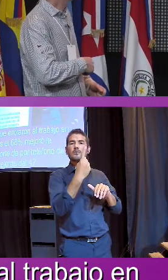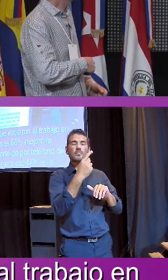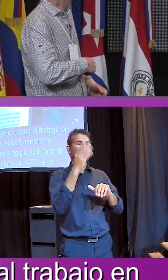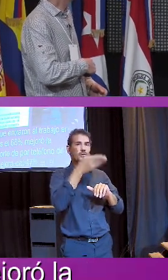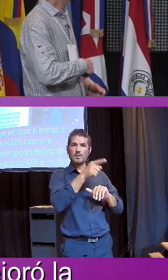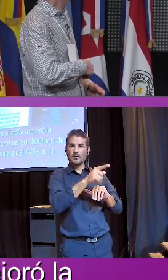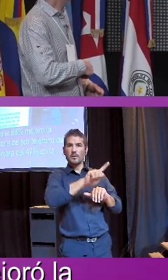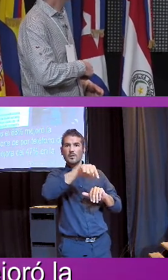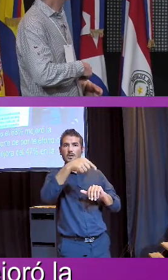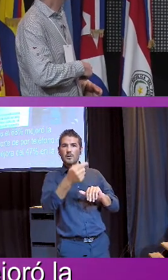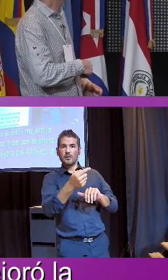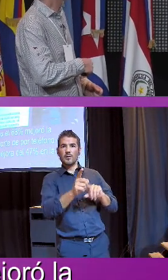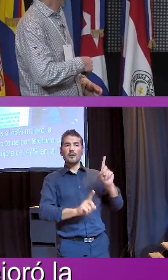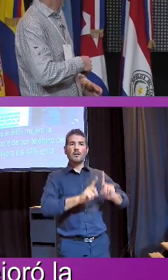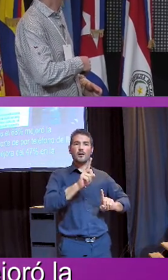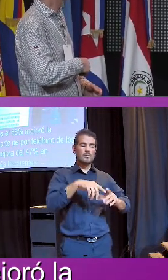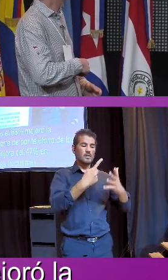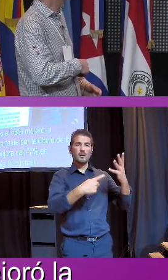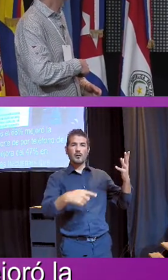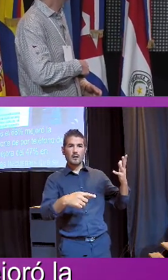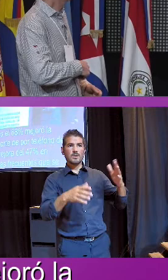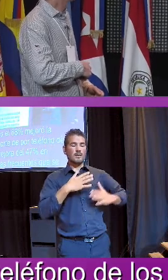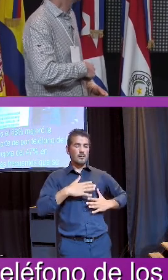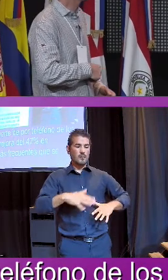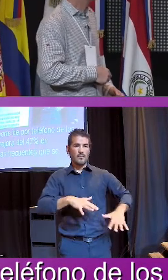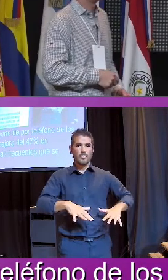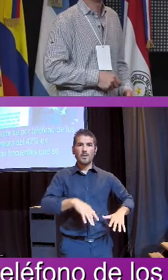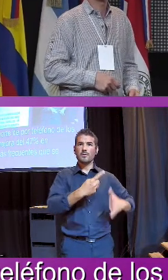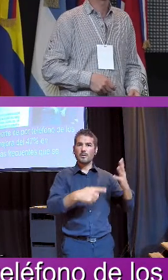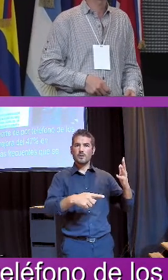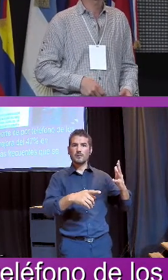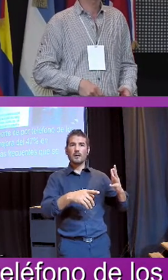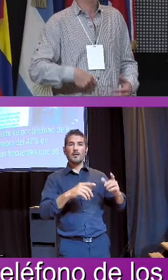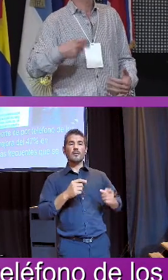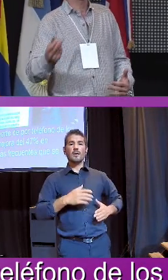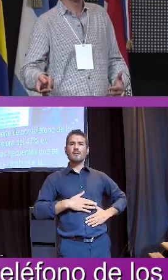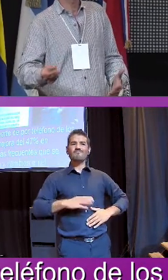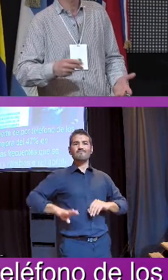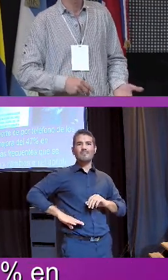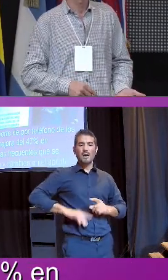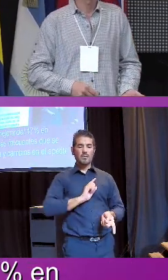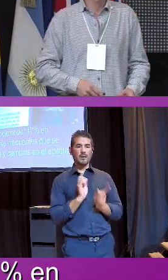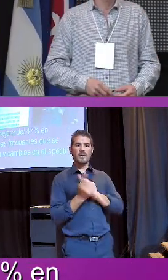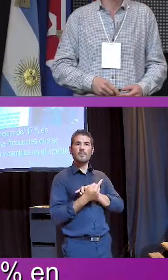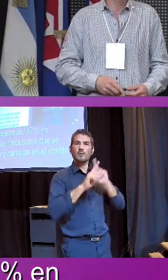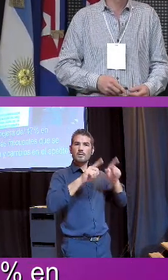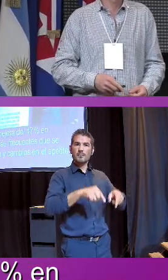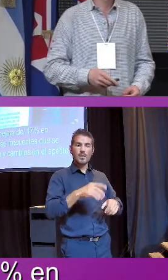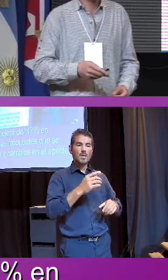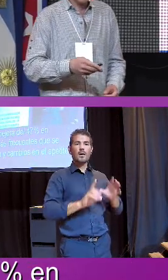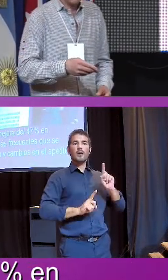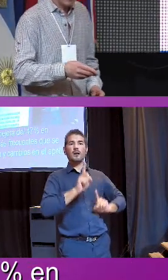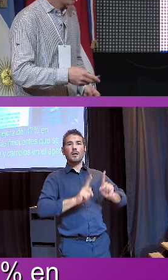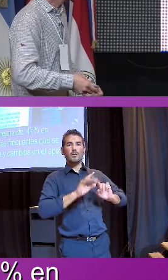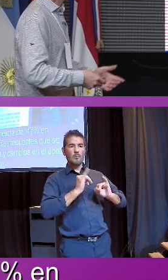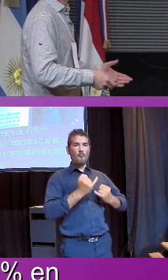ansiedad, y los efectos adversos más frecuentes que se describieron fueron la somnolencia y cambios en el apetito, tanto aumento como disminución,